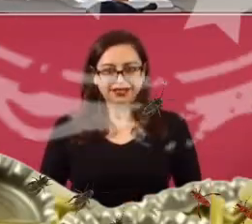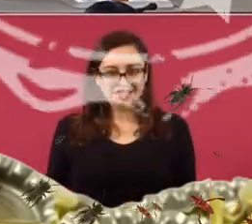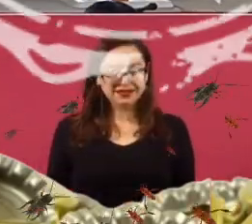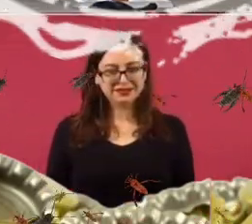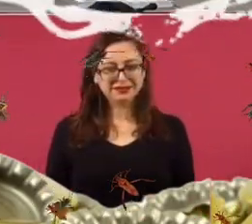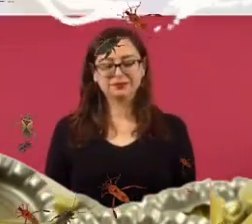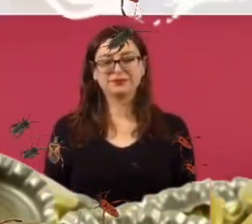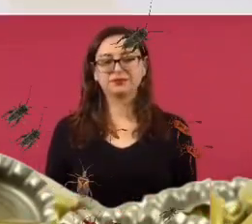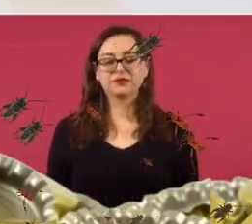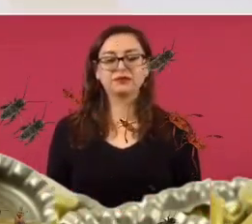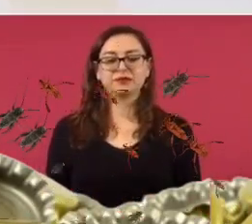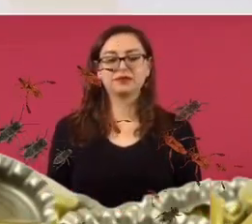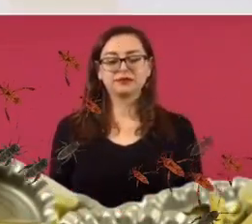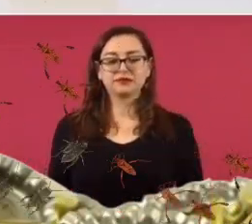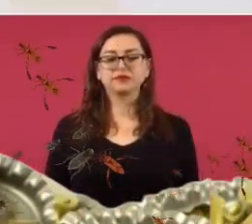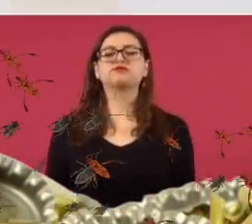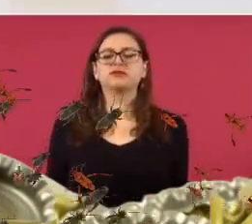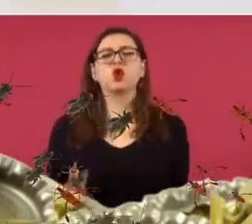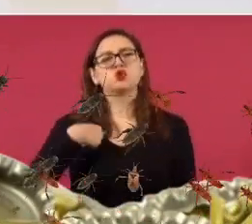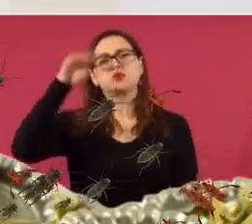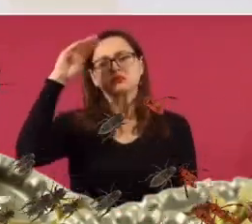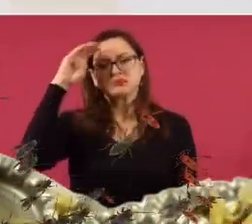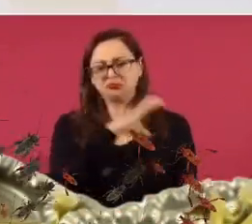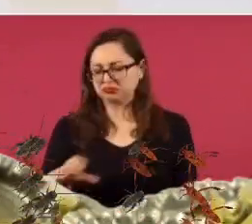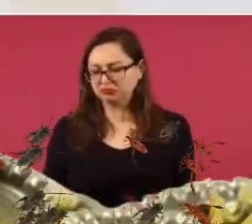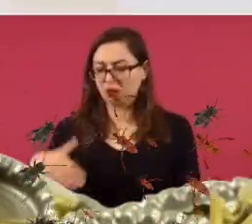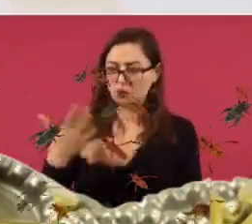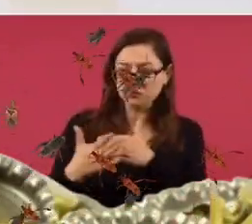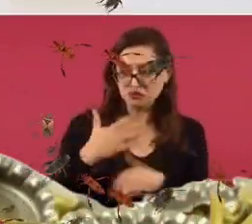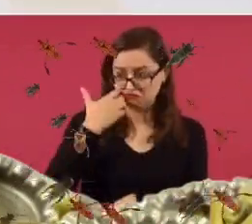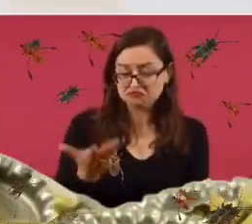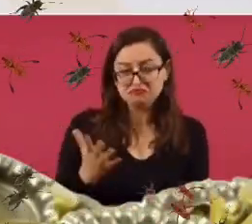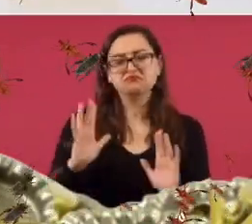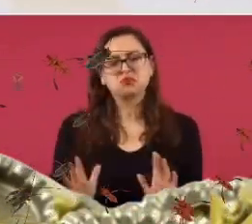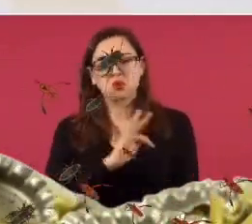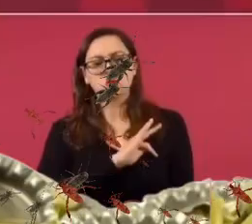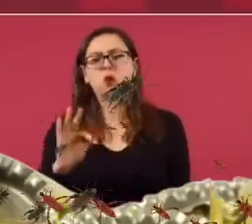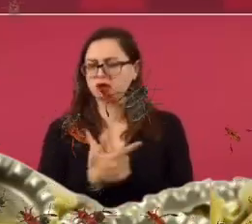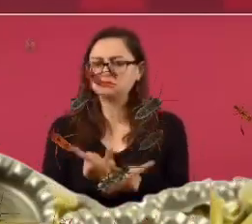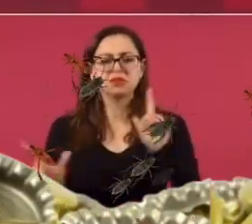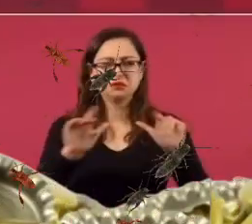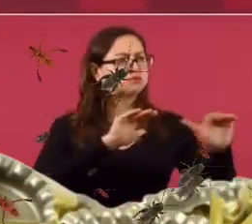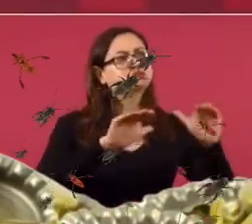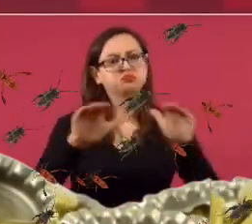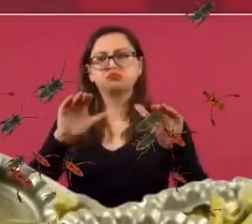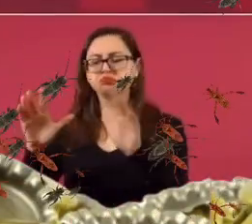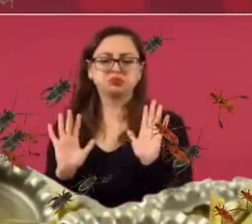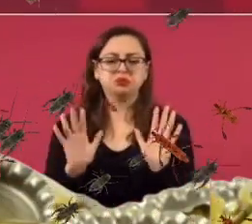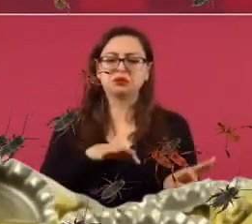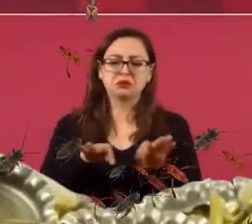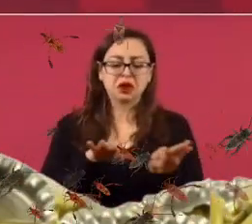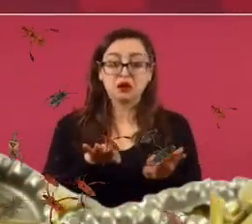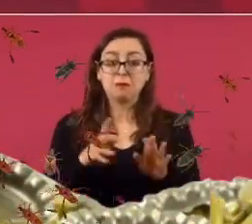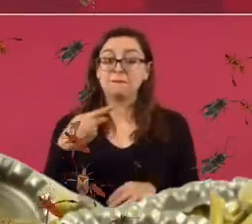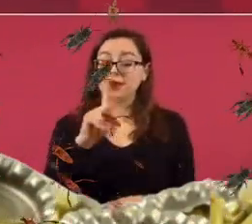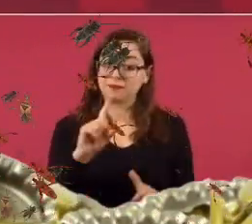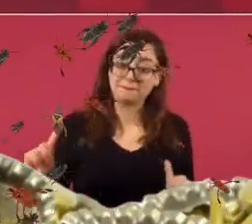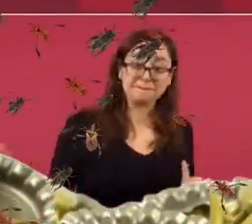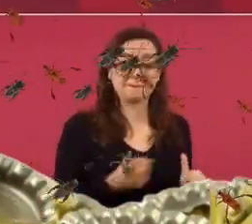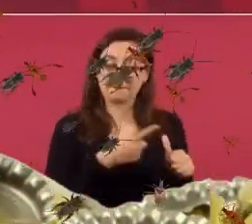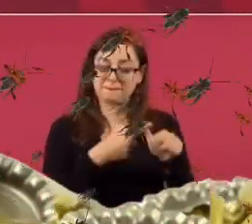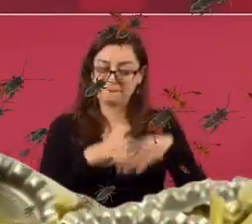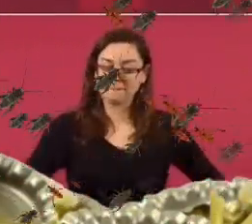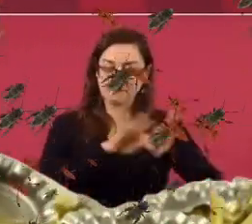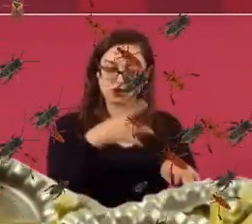Creo que deben de actuar con libertad, sin dejar de cumplir con sus responsabilidades. Me canso, ganso. No usar